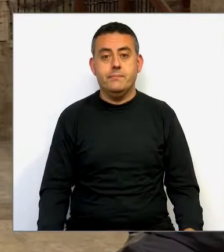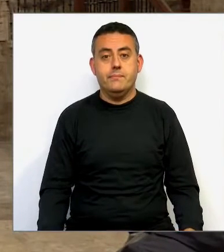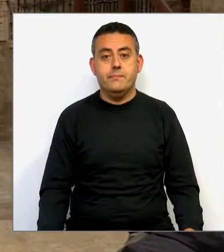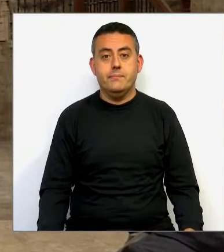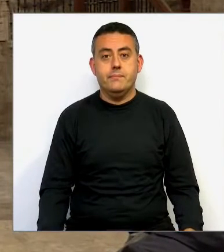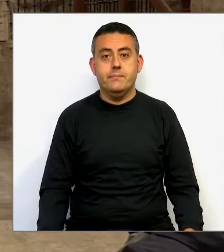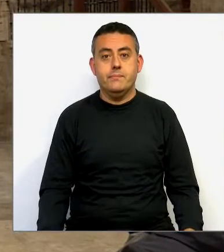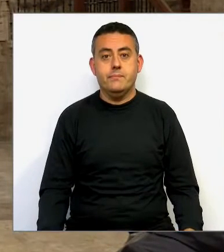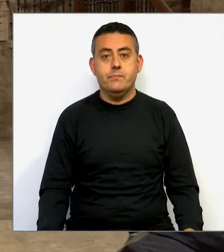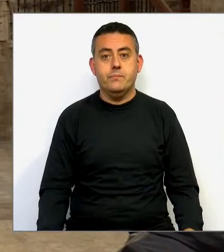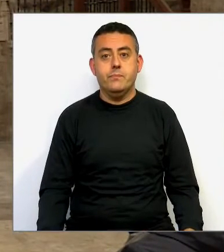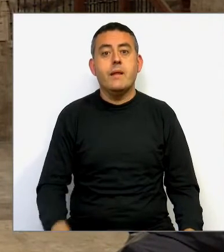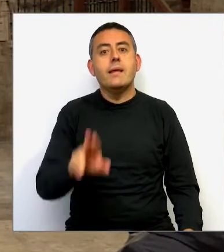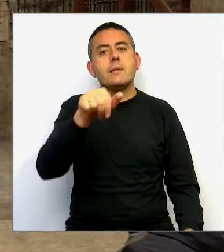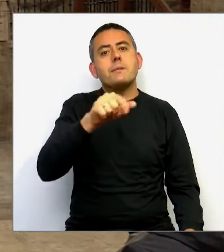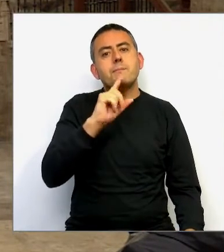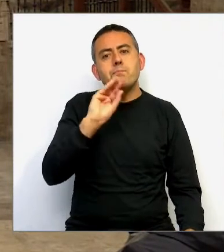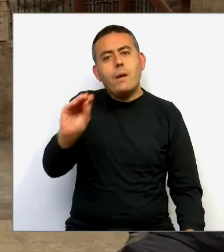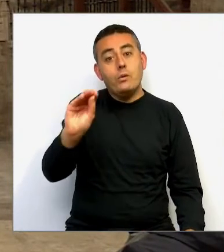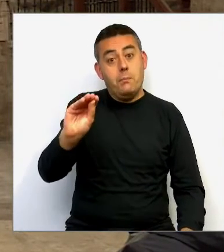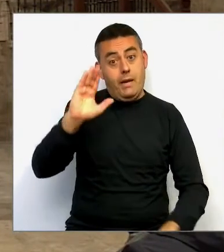Yo tenía una otra pregunta para la consellera.